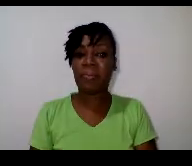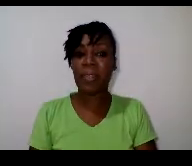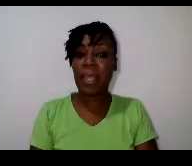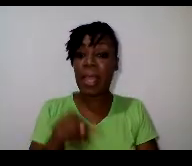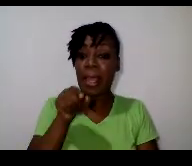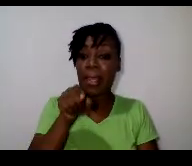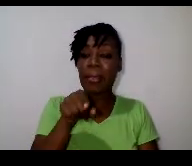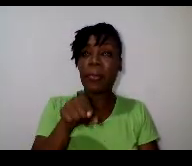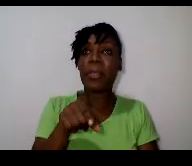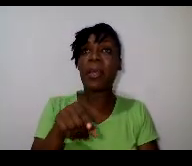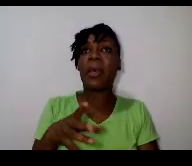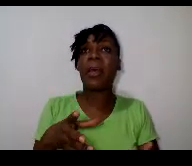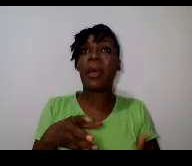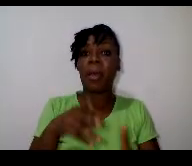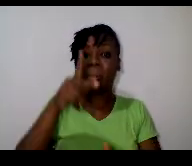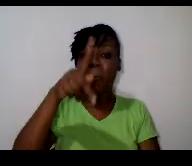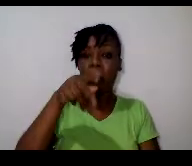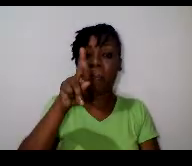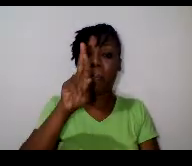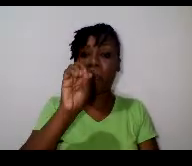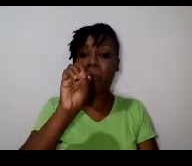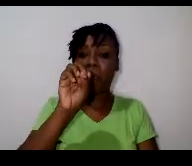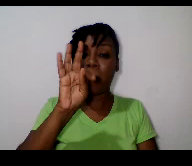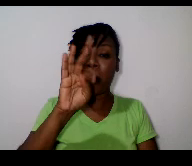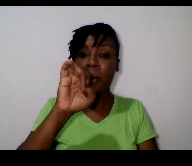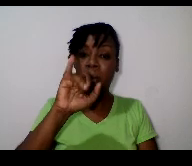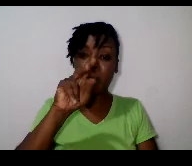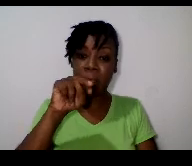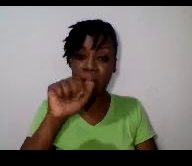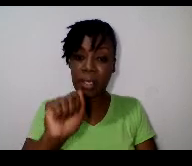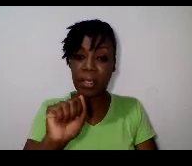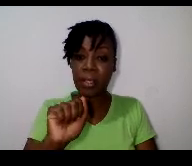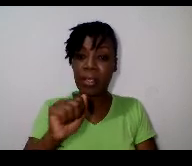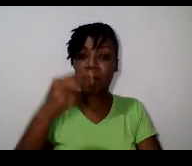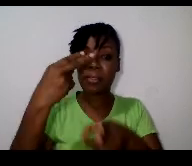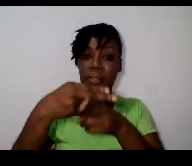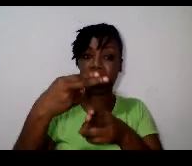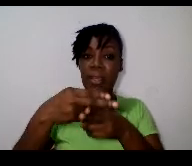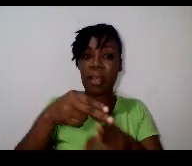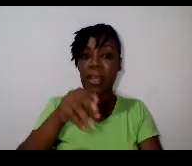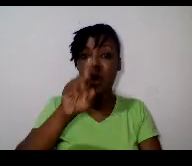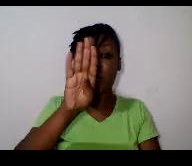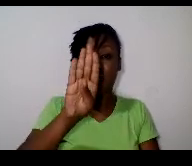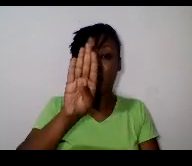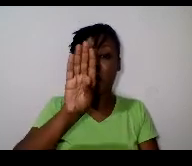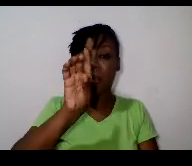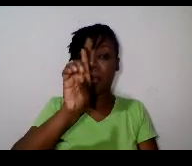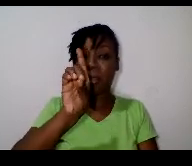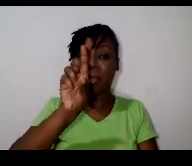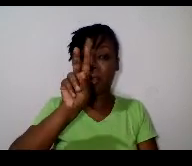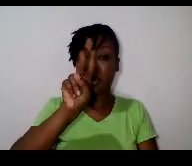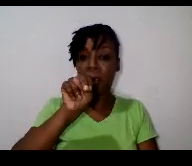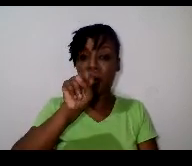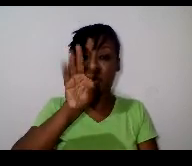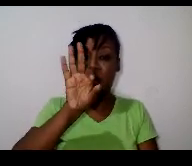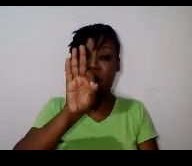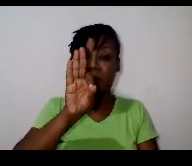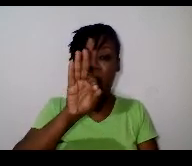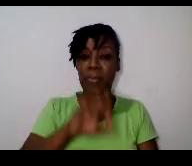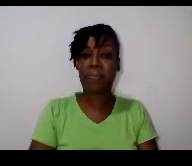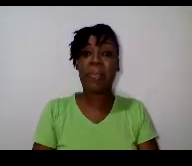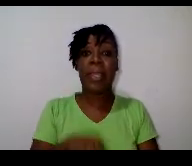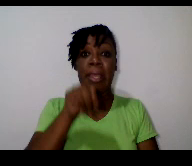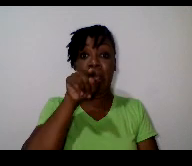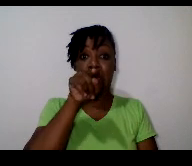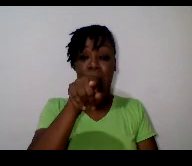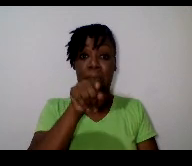una proteína que producimos que se llama BDNF. Y esta proteína